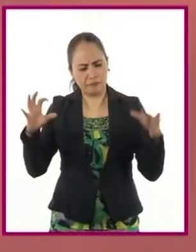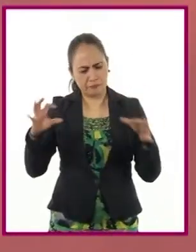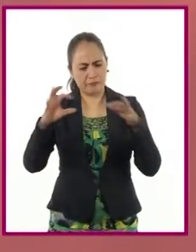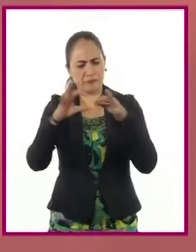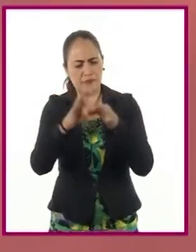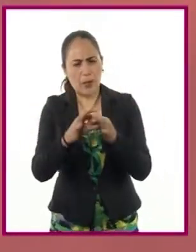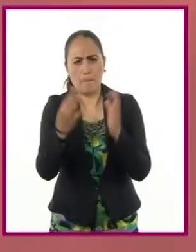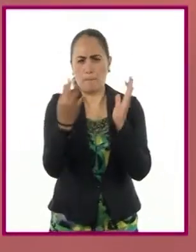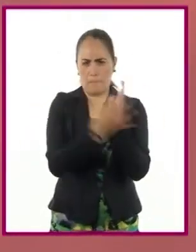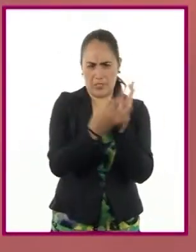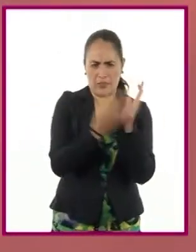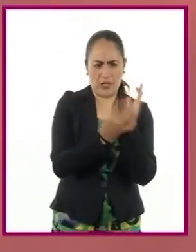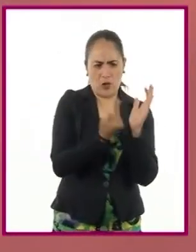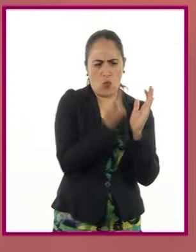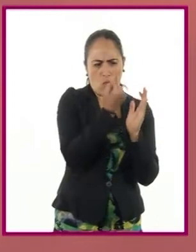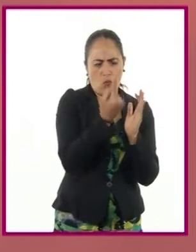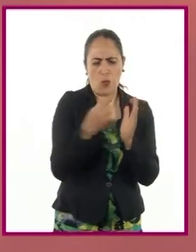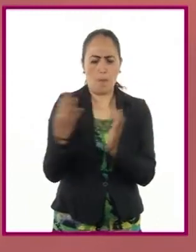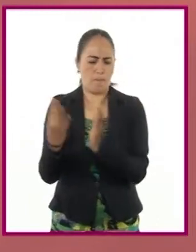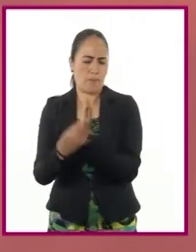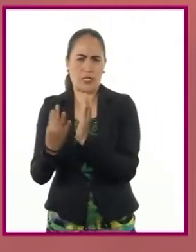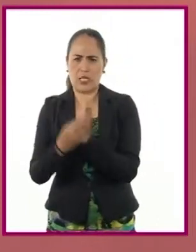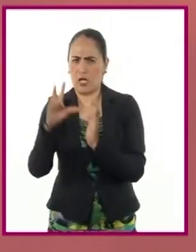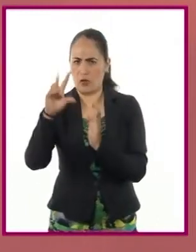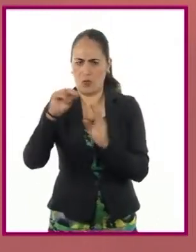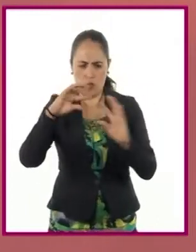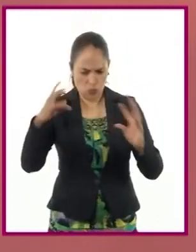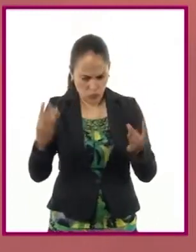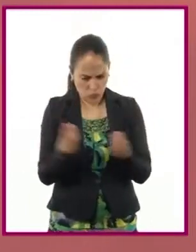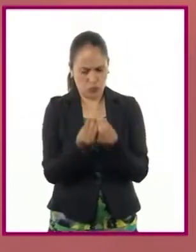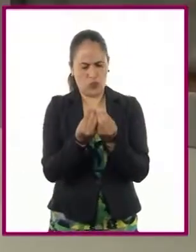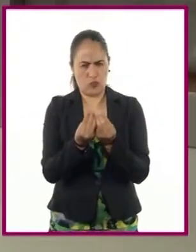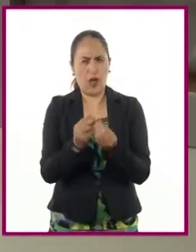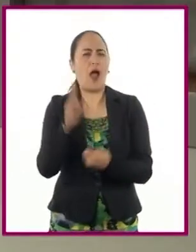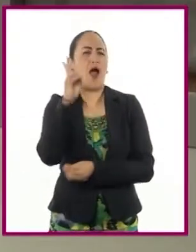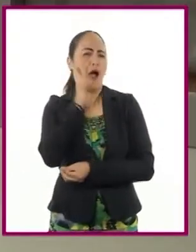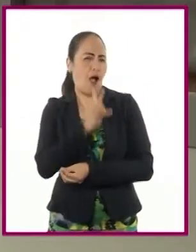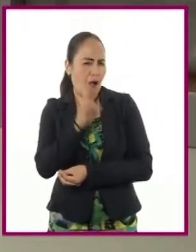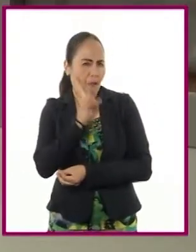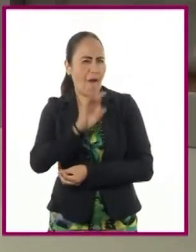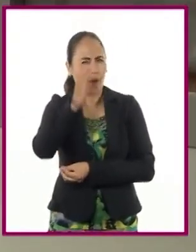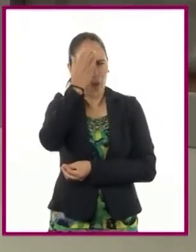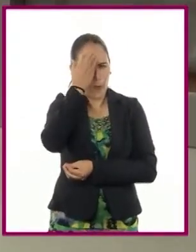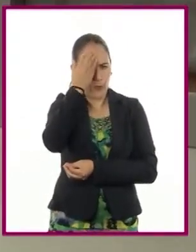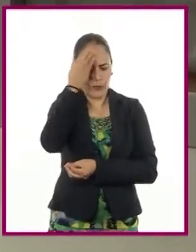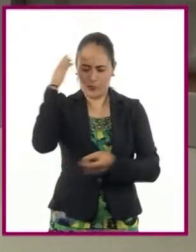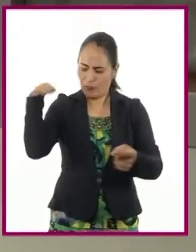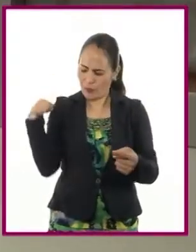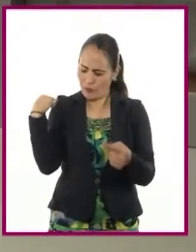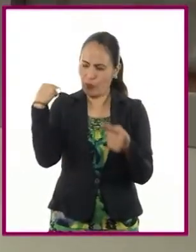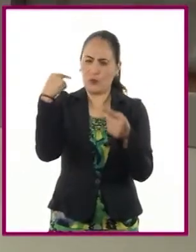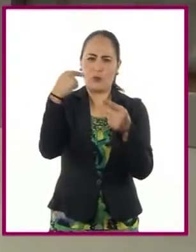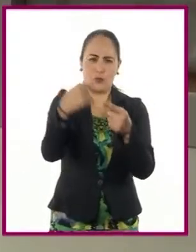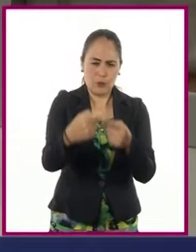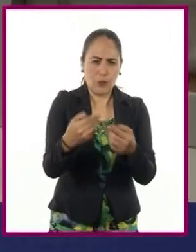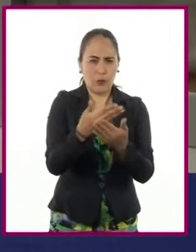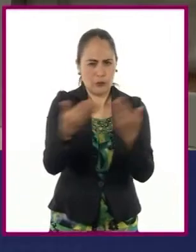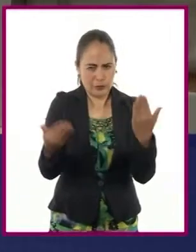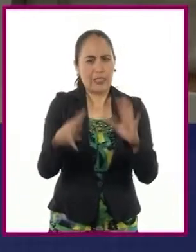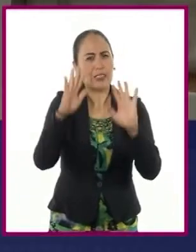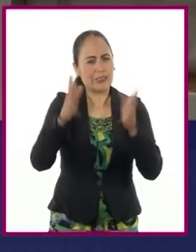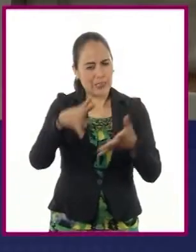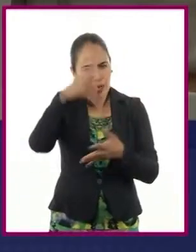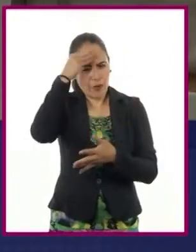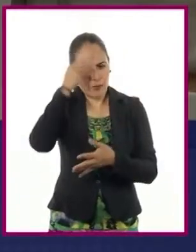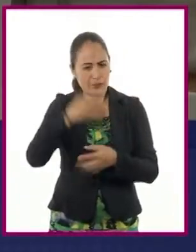metal y un no metal. Analicemos e integremos los conocimientos que hasta el momento hemos adquirido. ¿Qué es